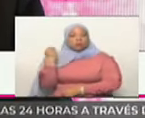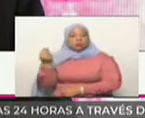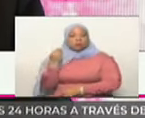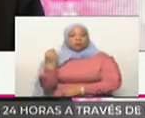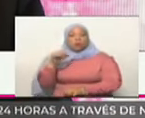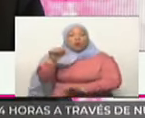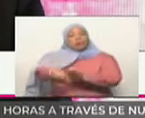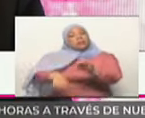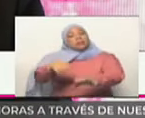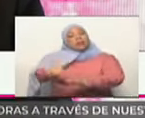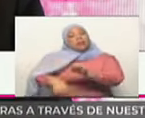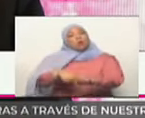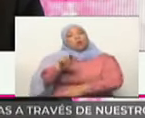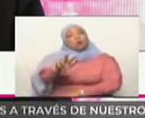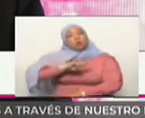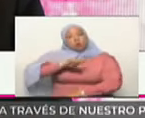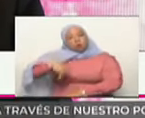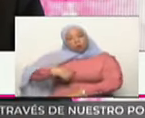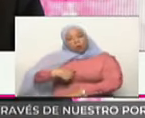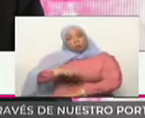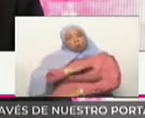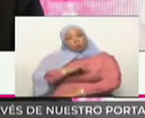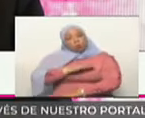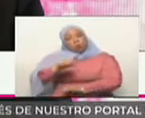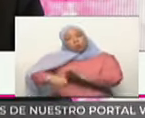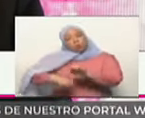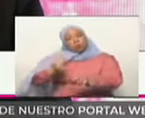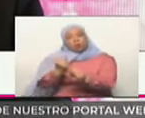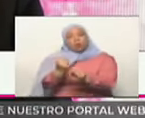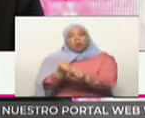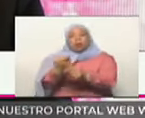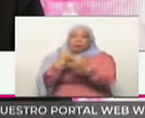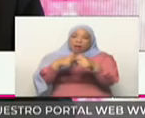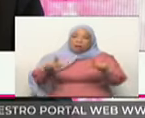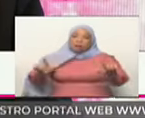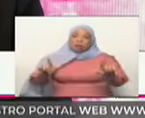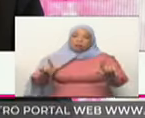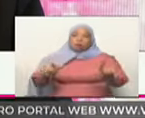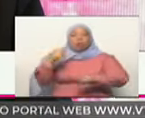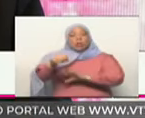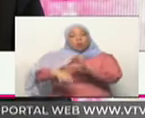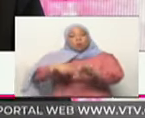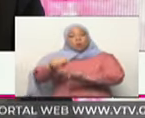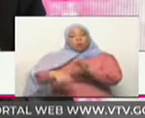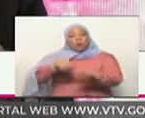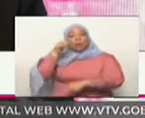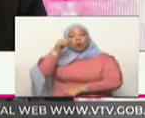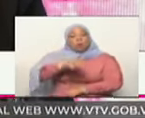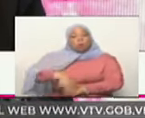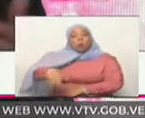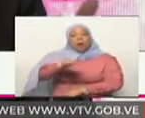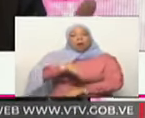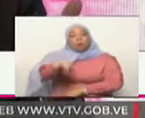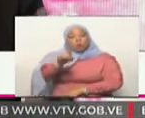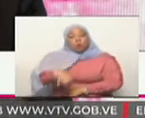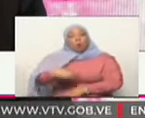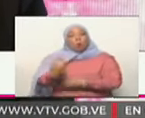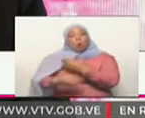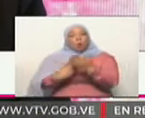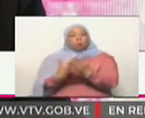siglo XXI será nuestro siglo, el siglo de la liberación, el siglo de los pueblos. Sobre eso